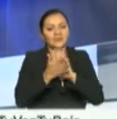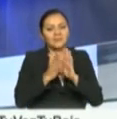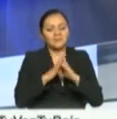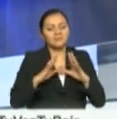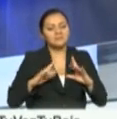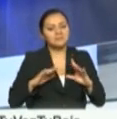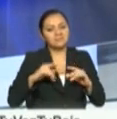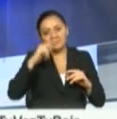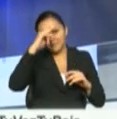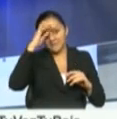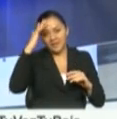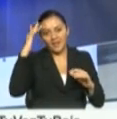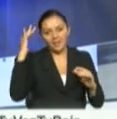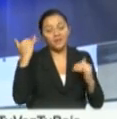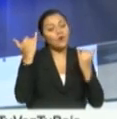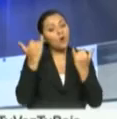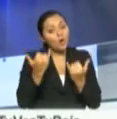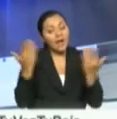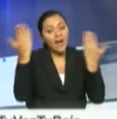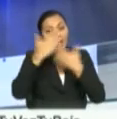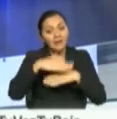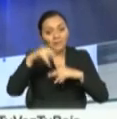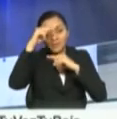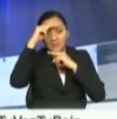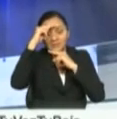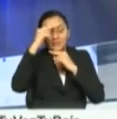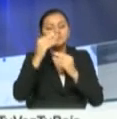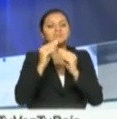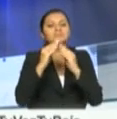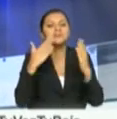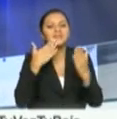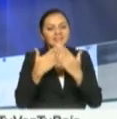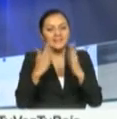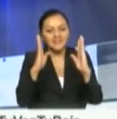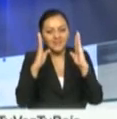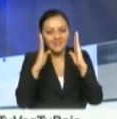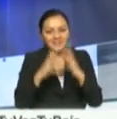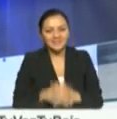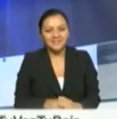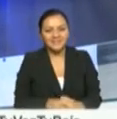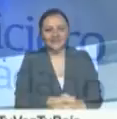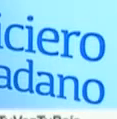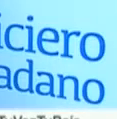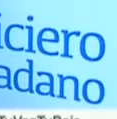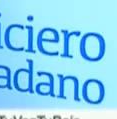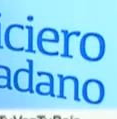así terminamos la primera emisión de su noticiero ciudadano. Muchas gracias por habernos acompañado.